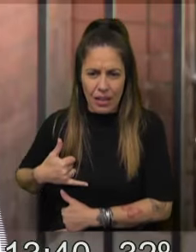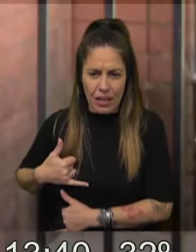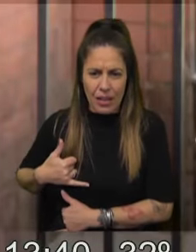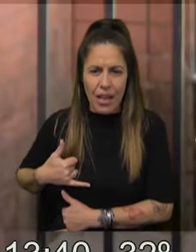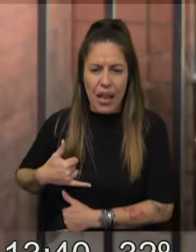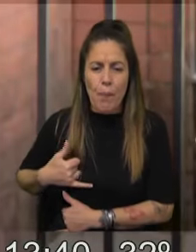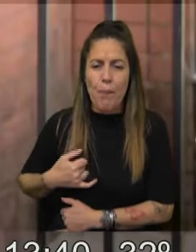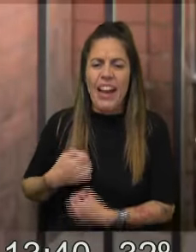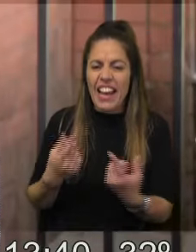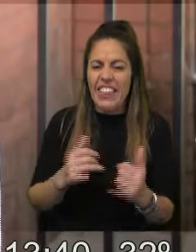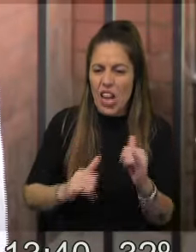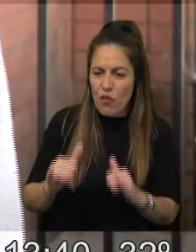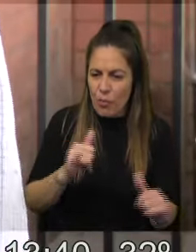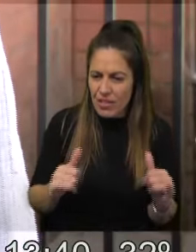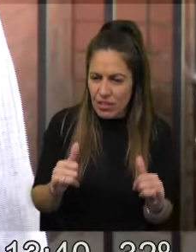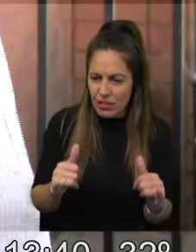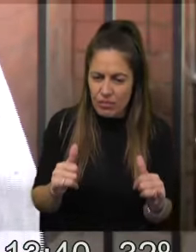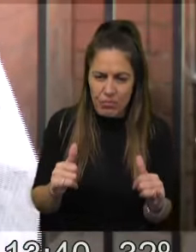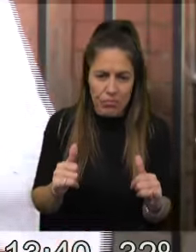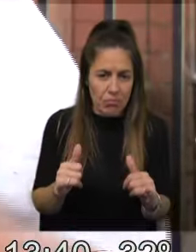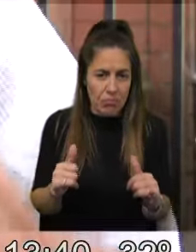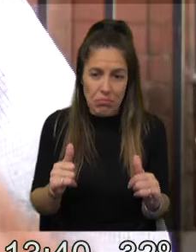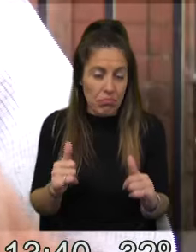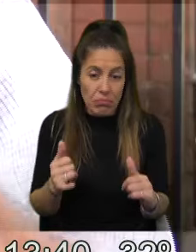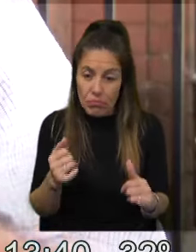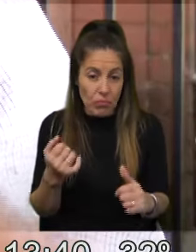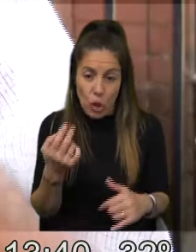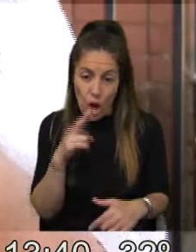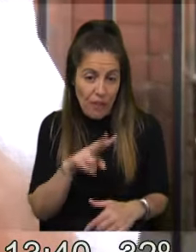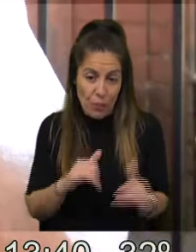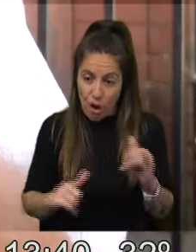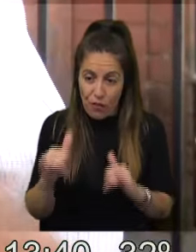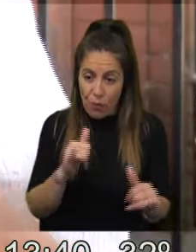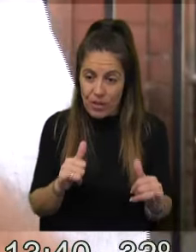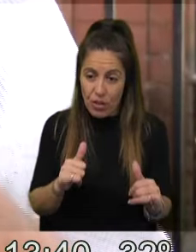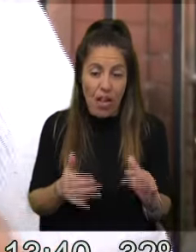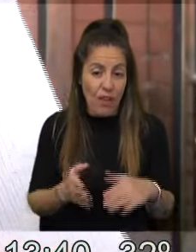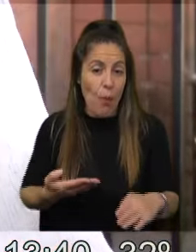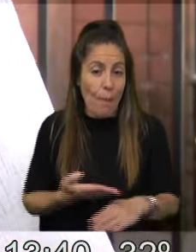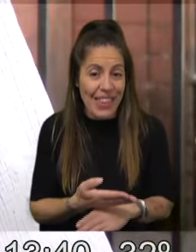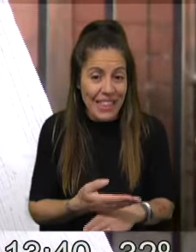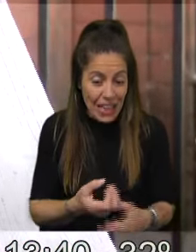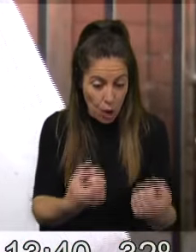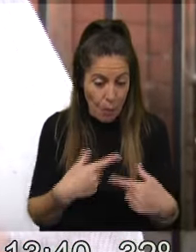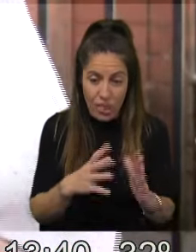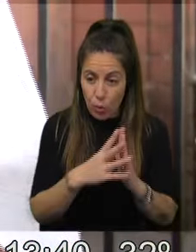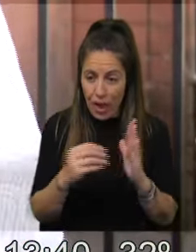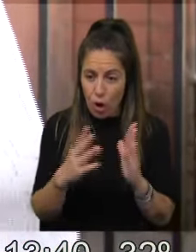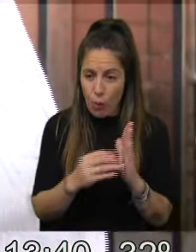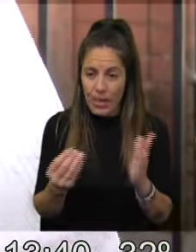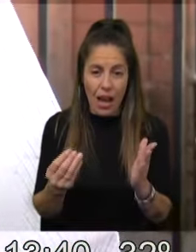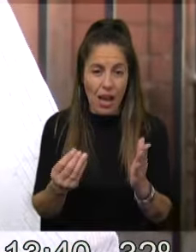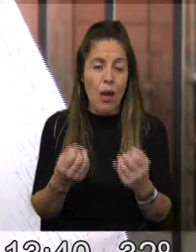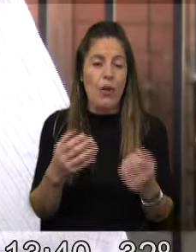los efectos que den la información? No la vimos la información, le vamos a pedir que nos mande una copia. Por eso te digo